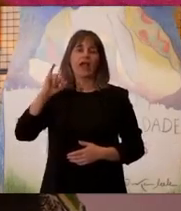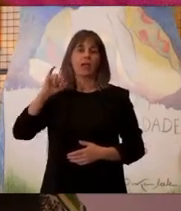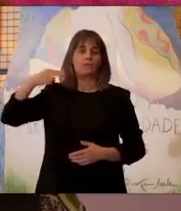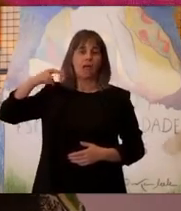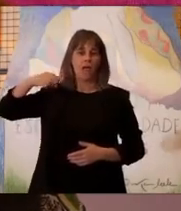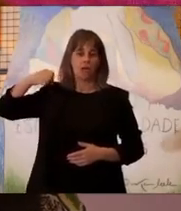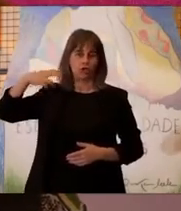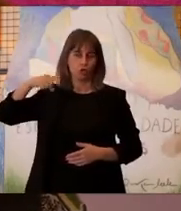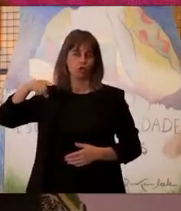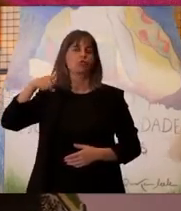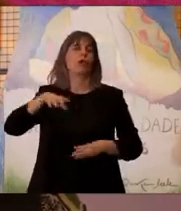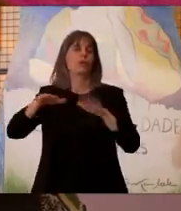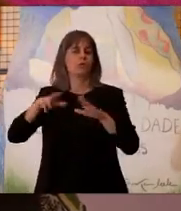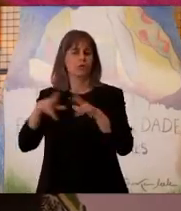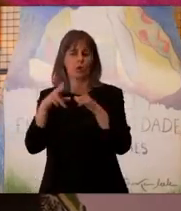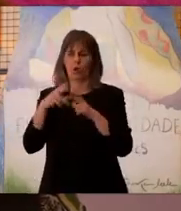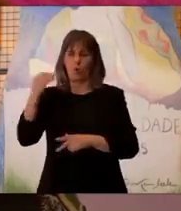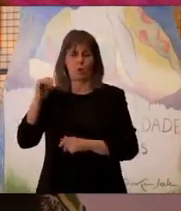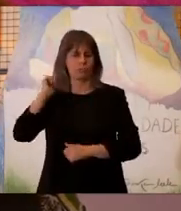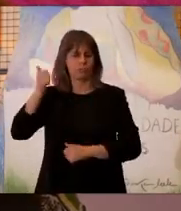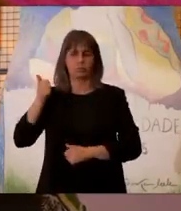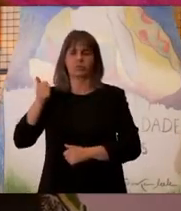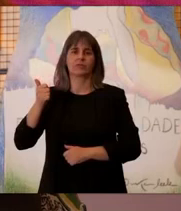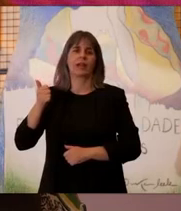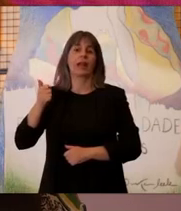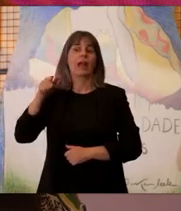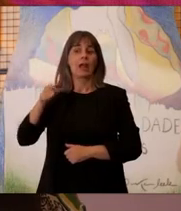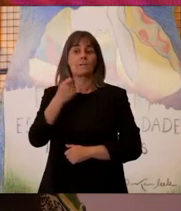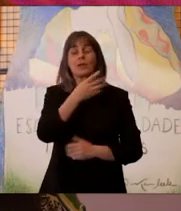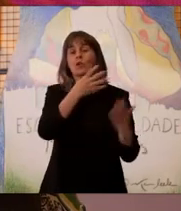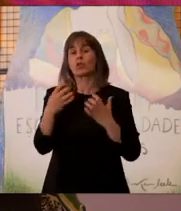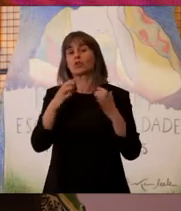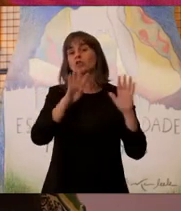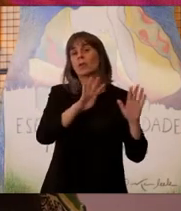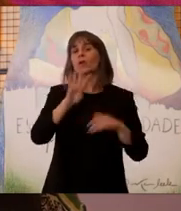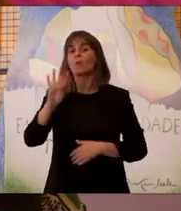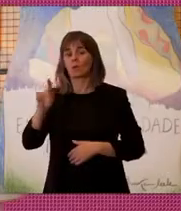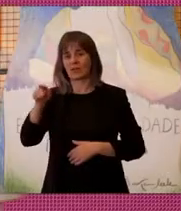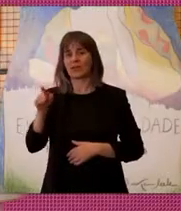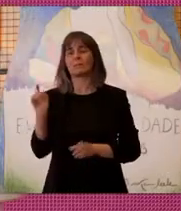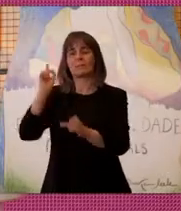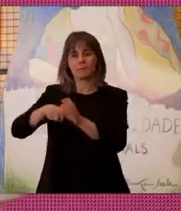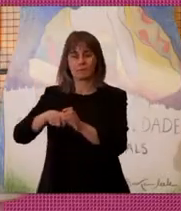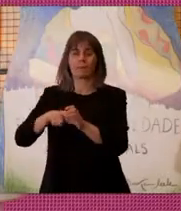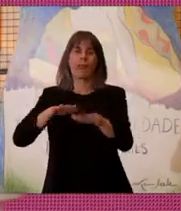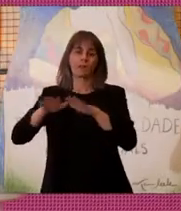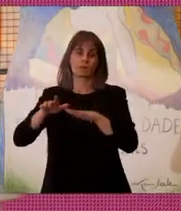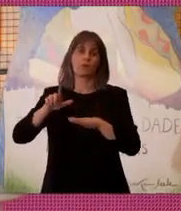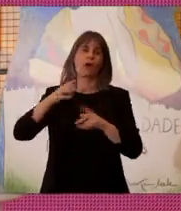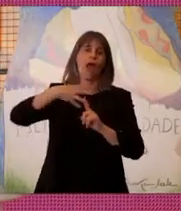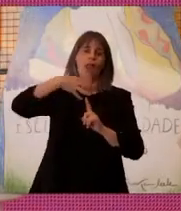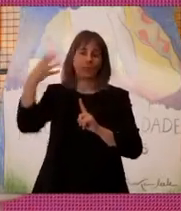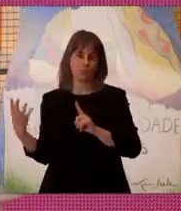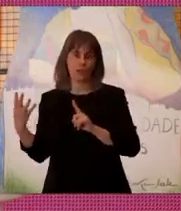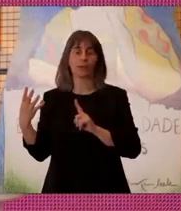moinova no campo de feminis en 1994 incorporó o activismo lgtb participó también